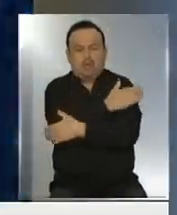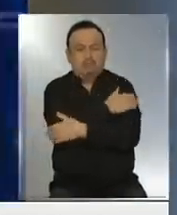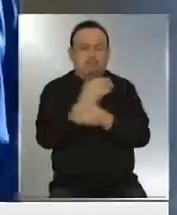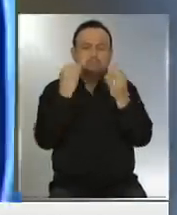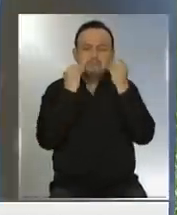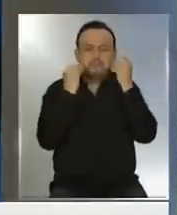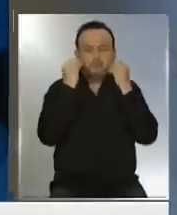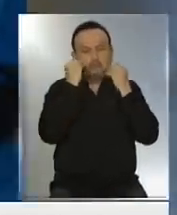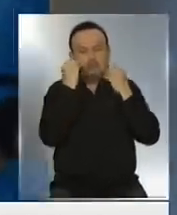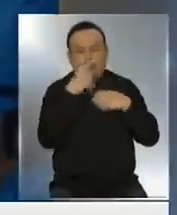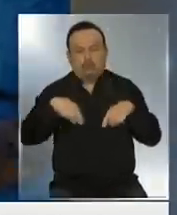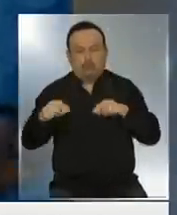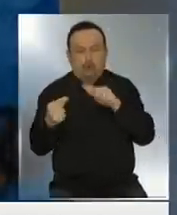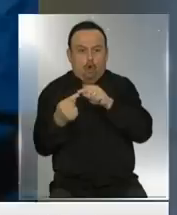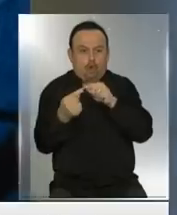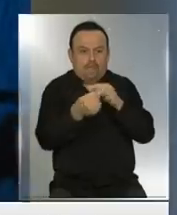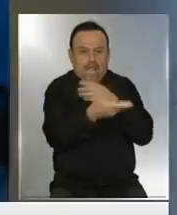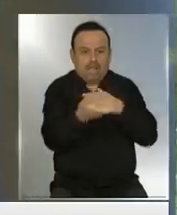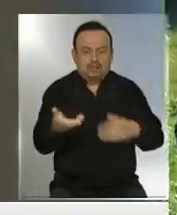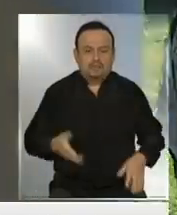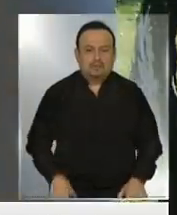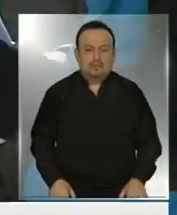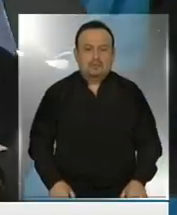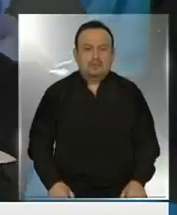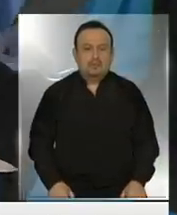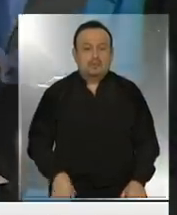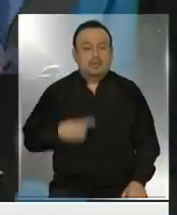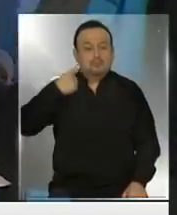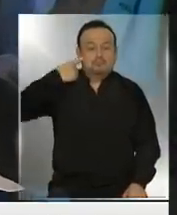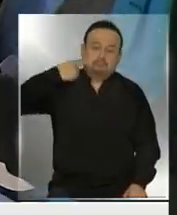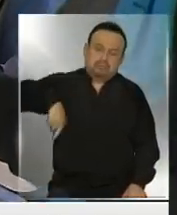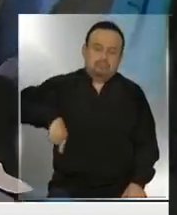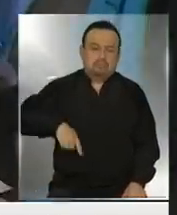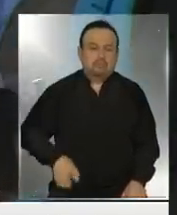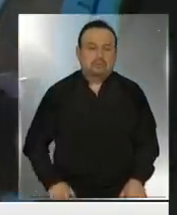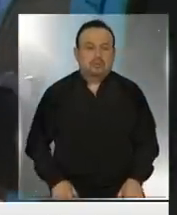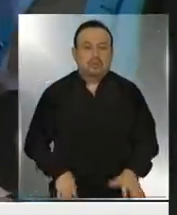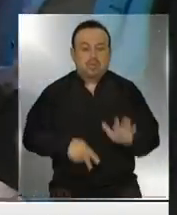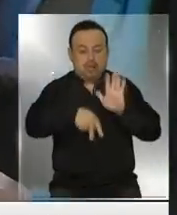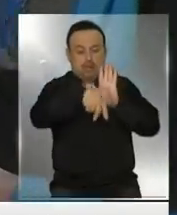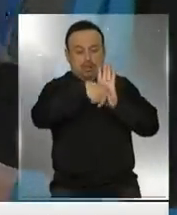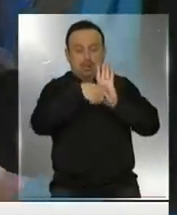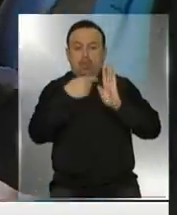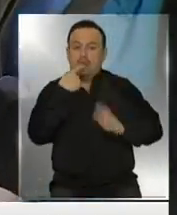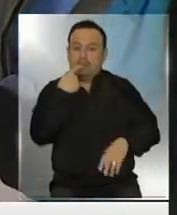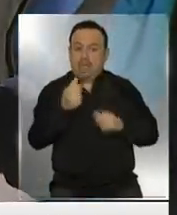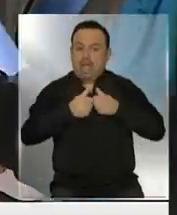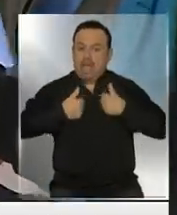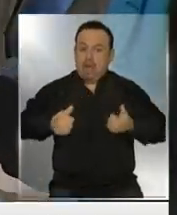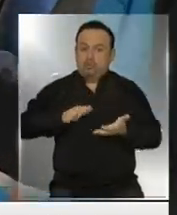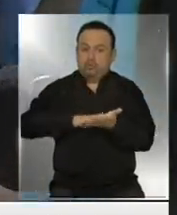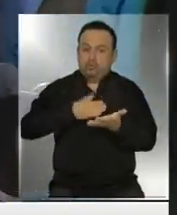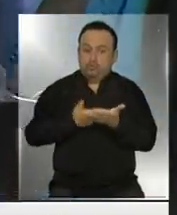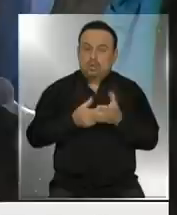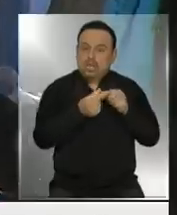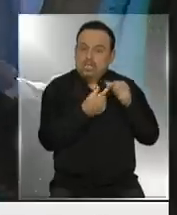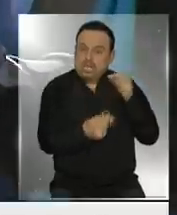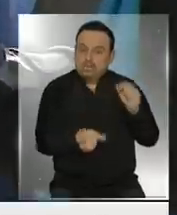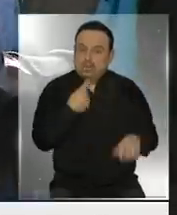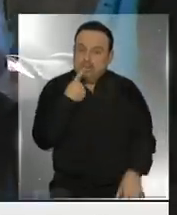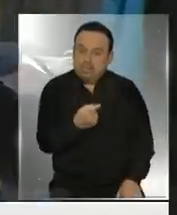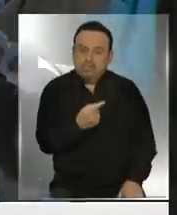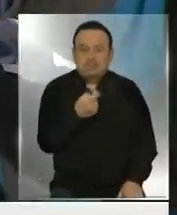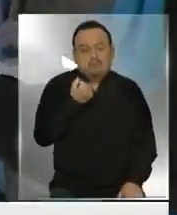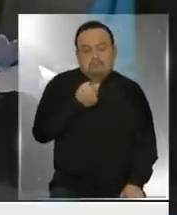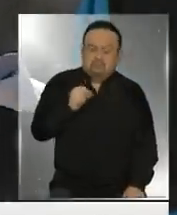y estuvieran ahí en contacto obviamente no haciendo caso y haciendo caso omiso a lo que ha recomendado la misma autoridad a cada nivel nacional y también